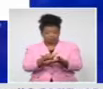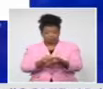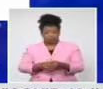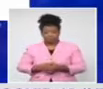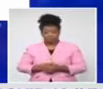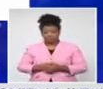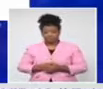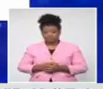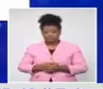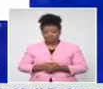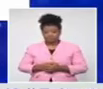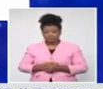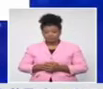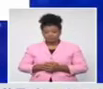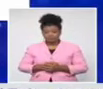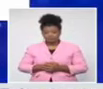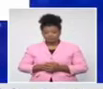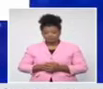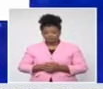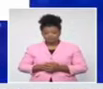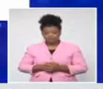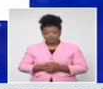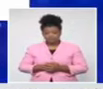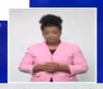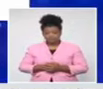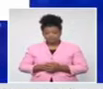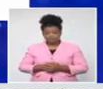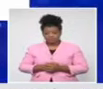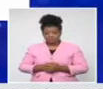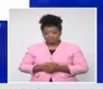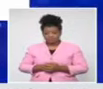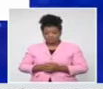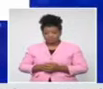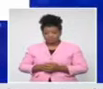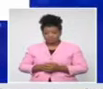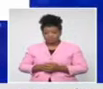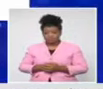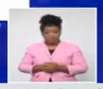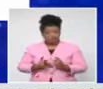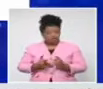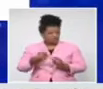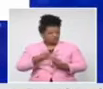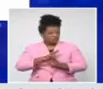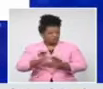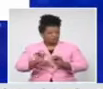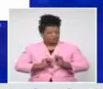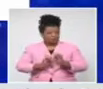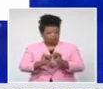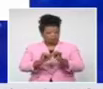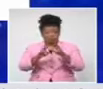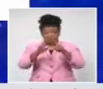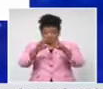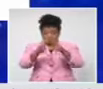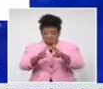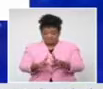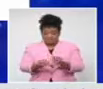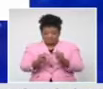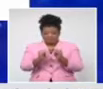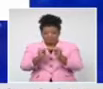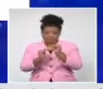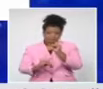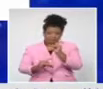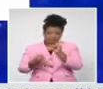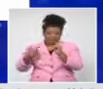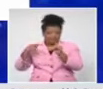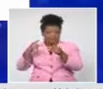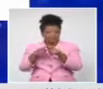cifra determinada, y hoy pudiéramos decir, o ya lo dijimos, una cifra inferior a la de ayer, pero como se puede